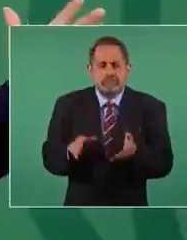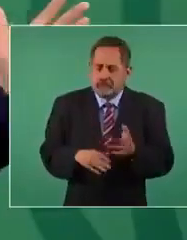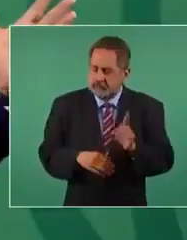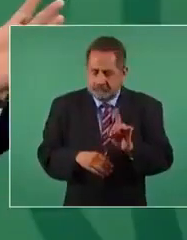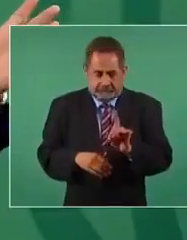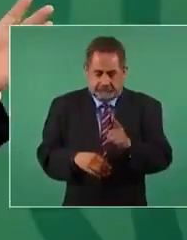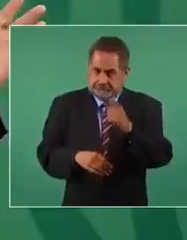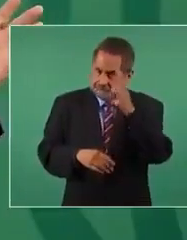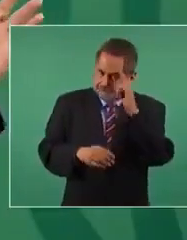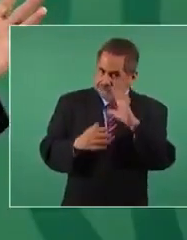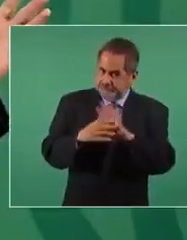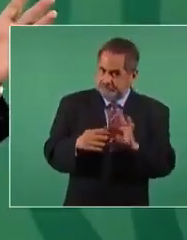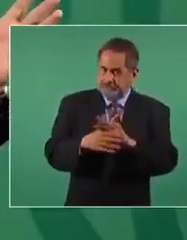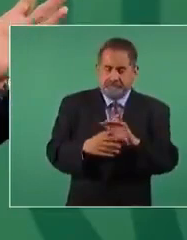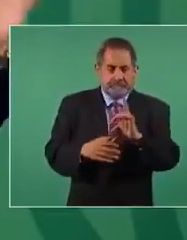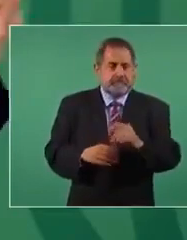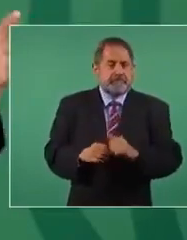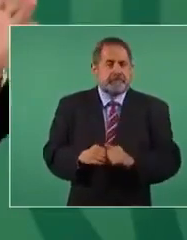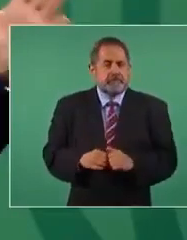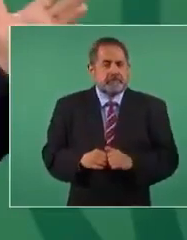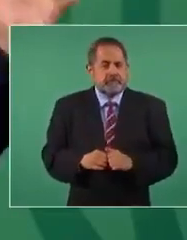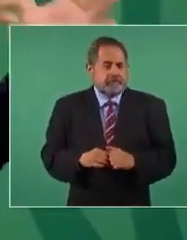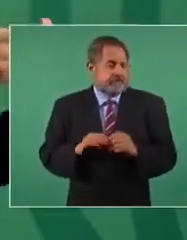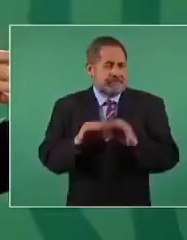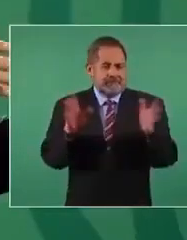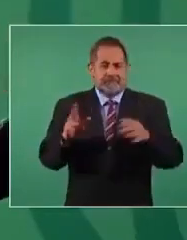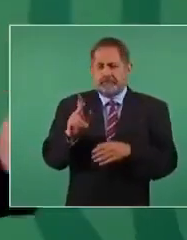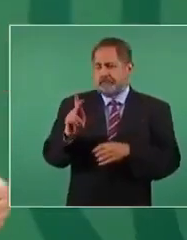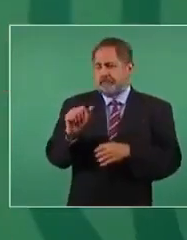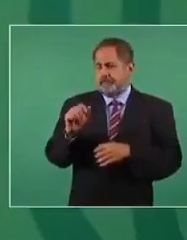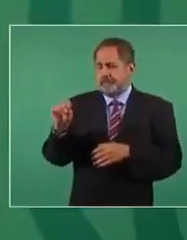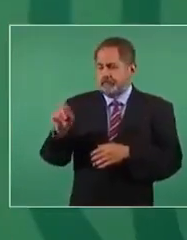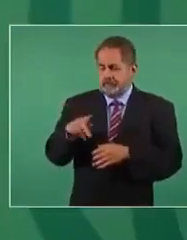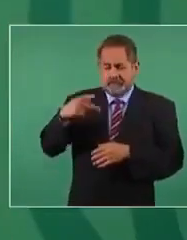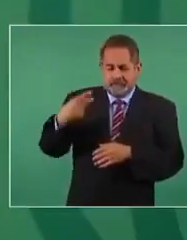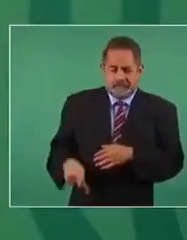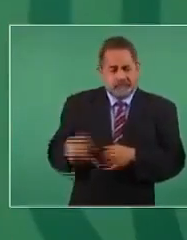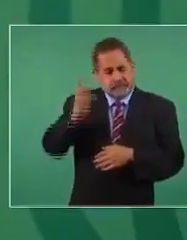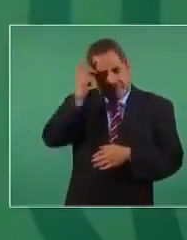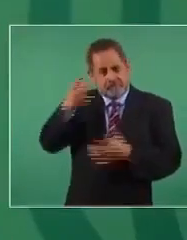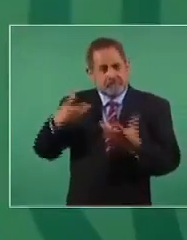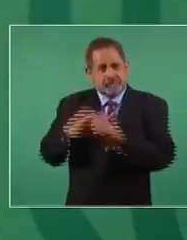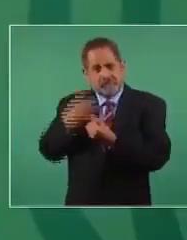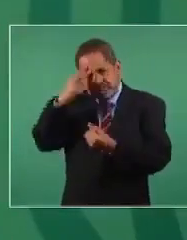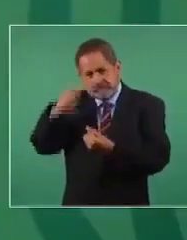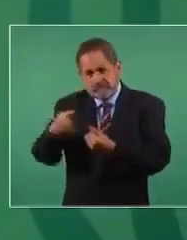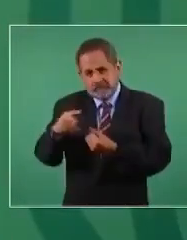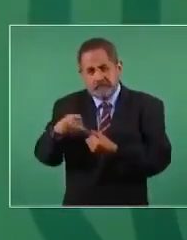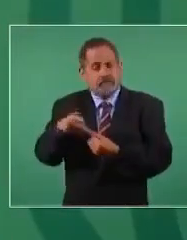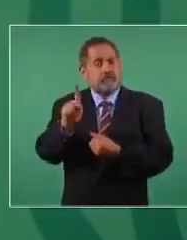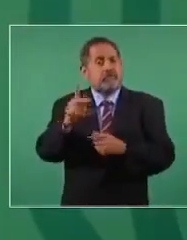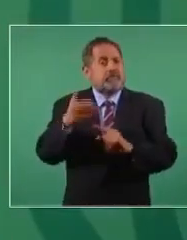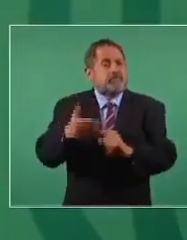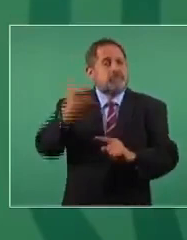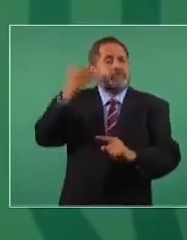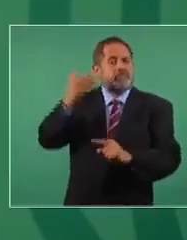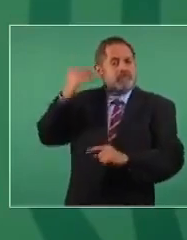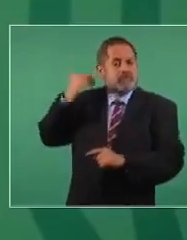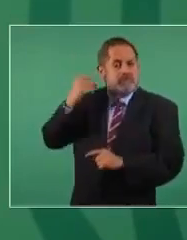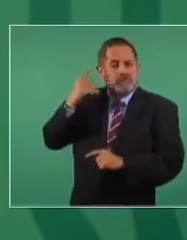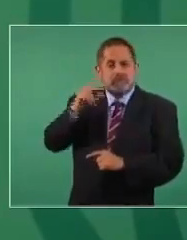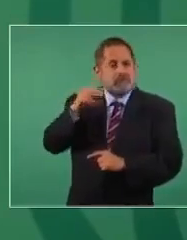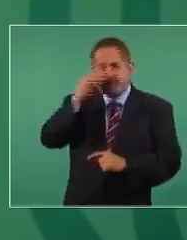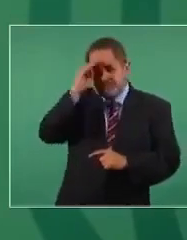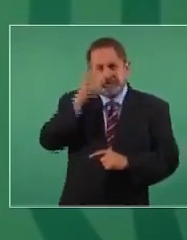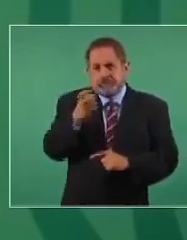Y a mí me parece que este concepto de falta de confianza es muy abstracto, es decir, no se puede